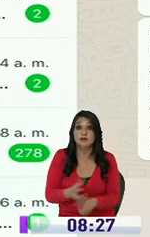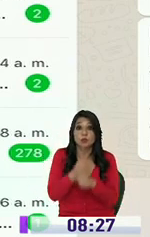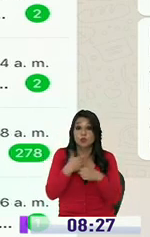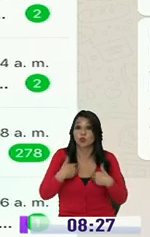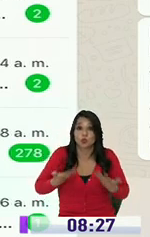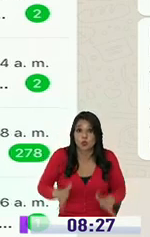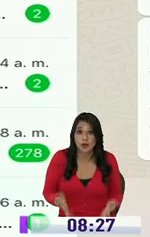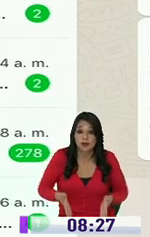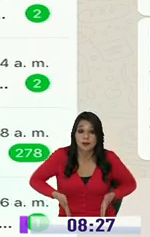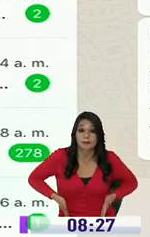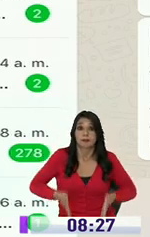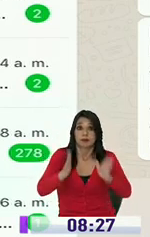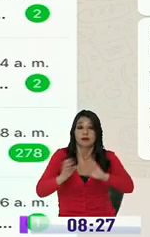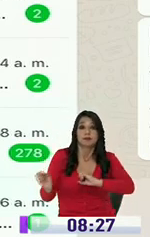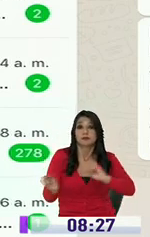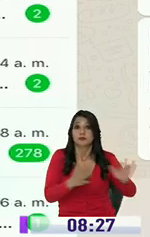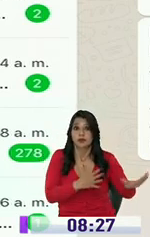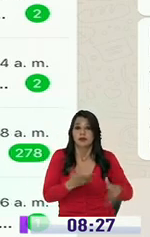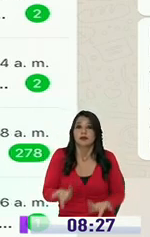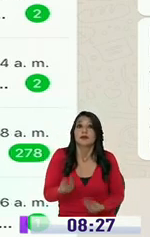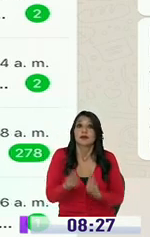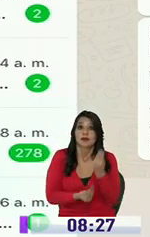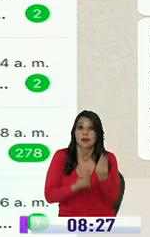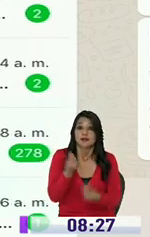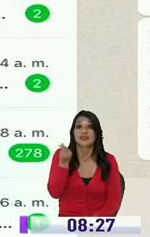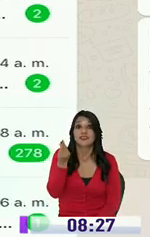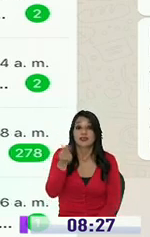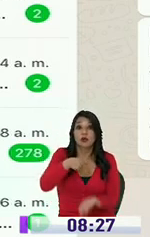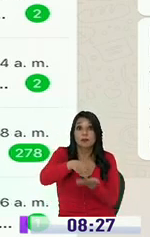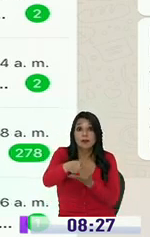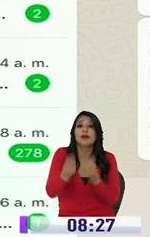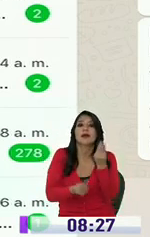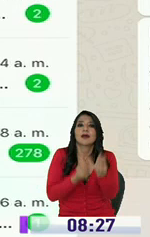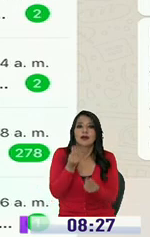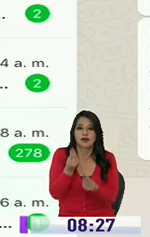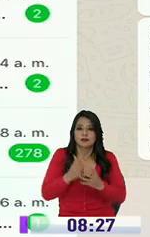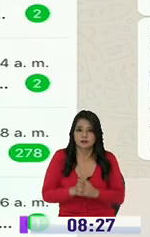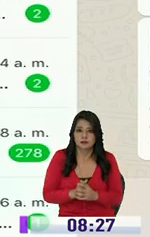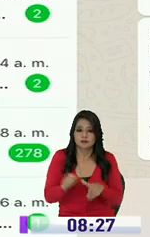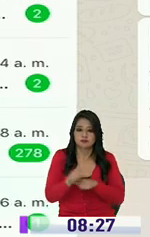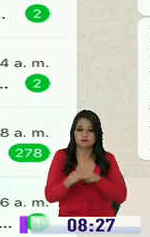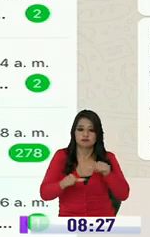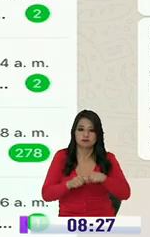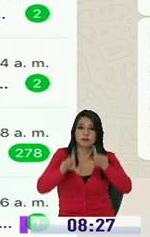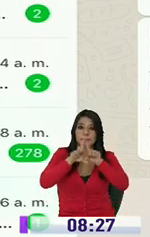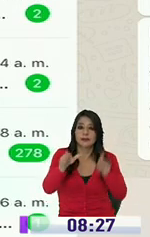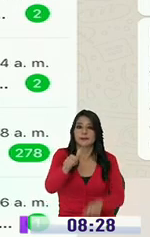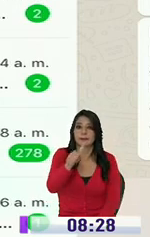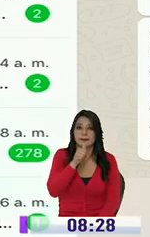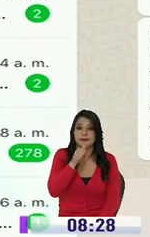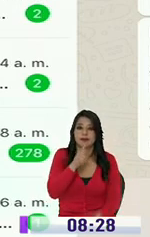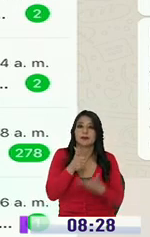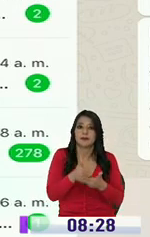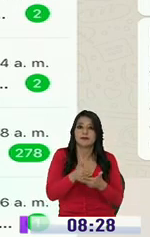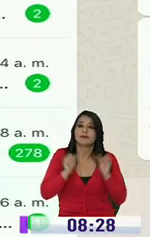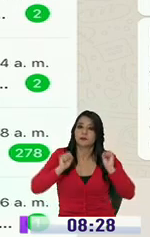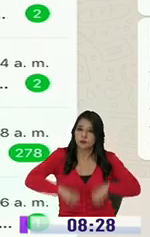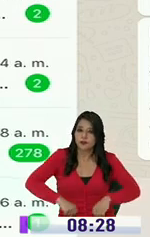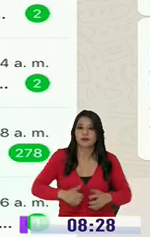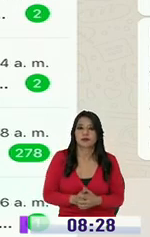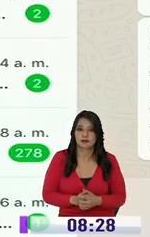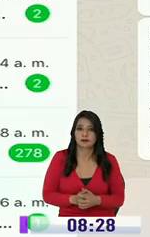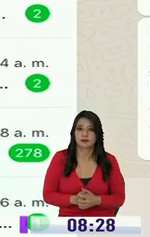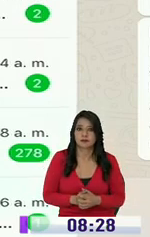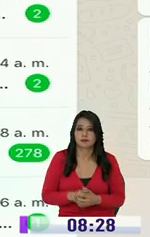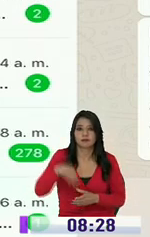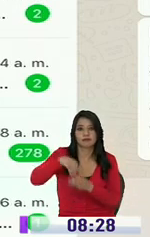es una vía abandonada. ¿Qué se hace con el dinero que pagamos? Creo que se debe administrar una empresa privada y tengamos beneficios de los usuarios. No convertir en caja